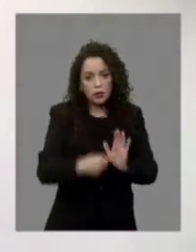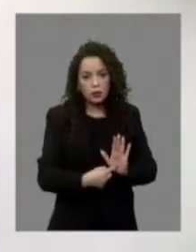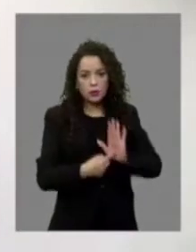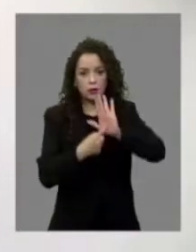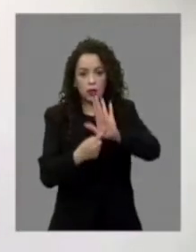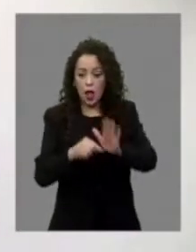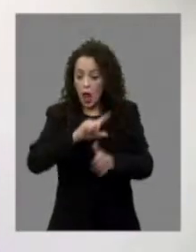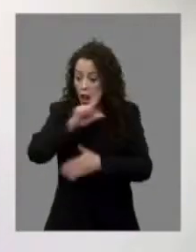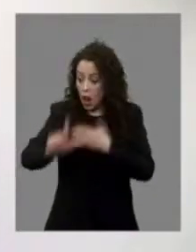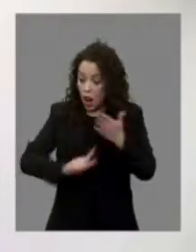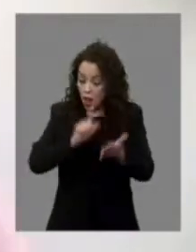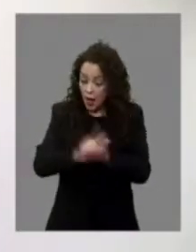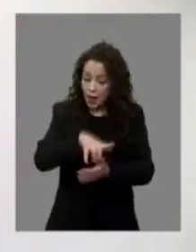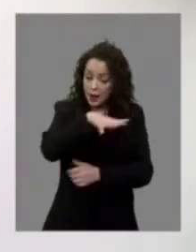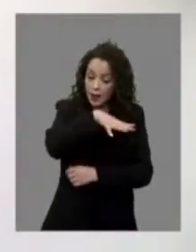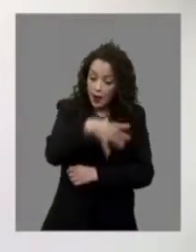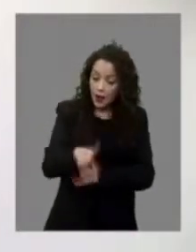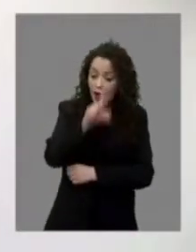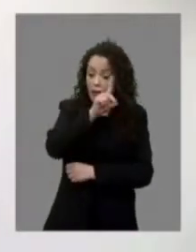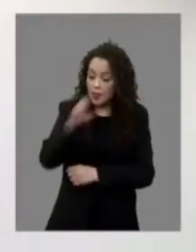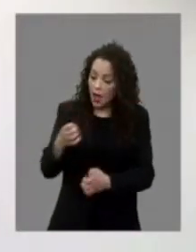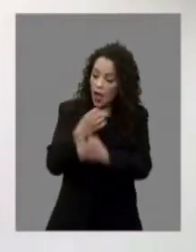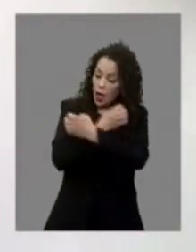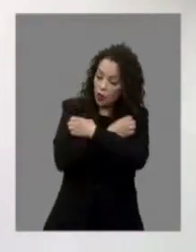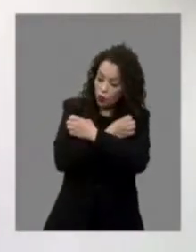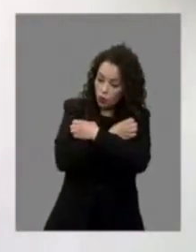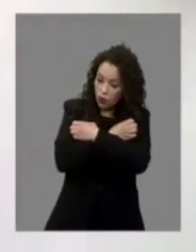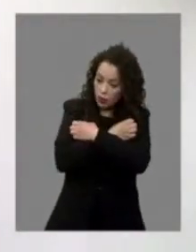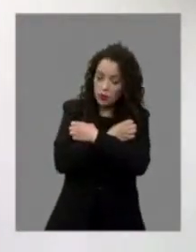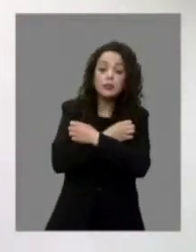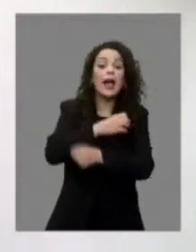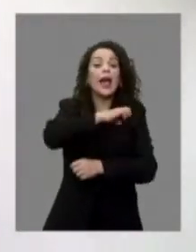General de Educación en cuanto a la educación especial